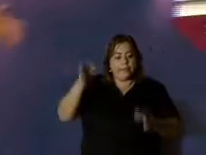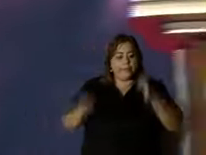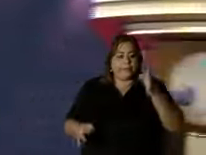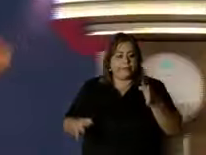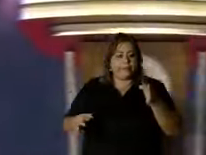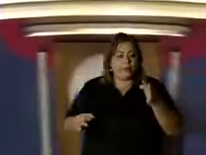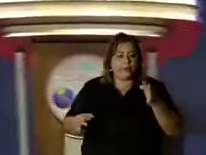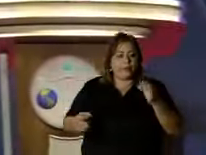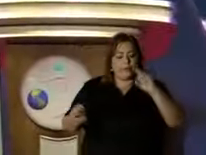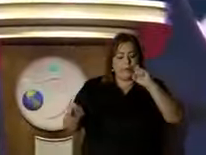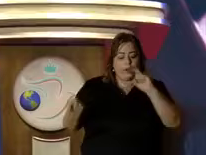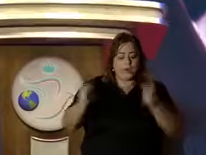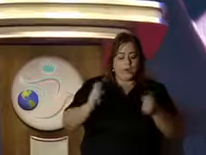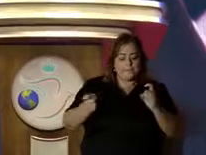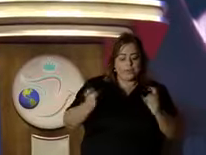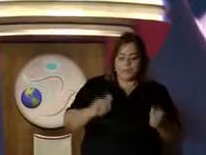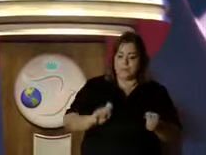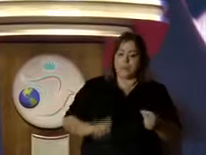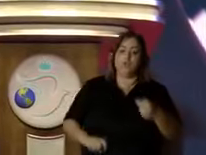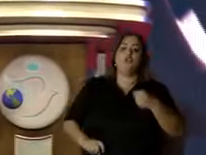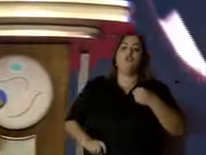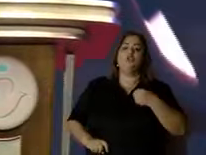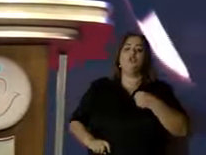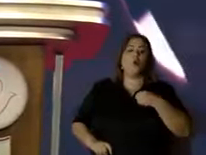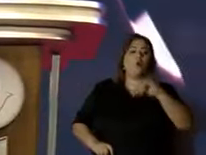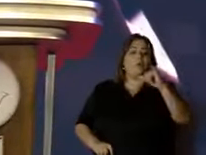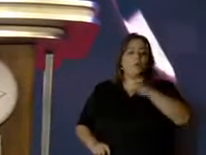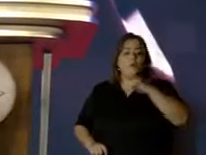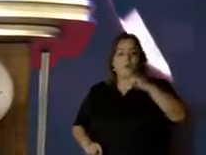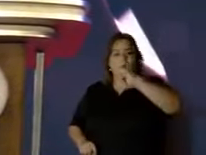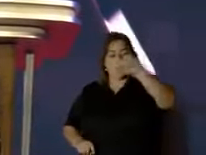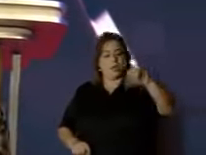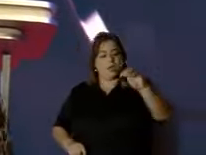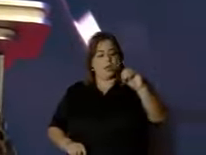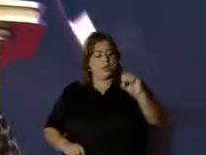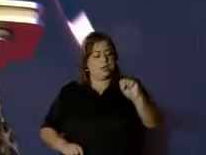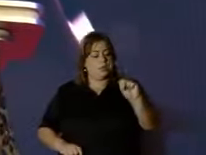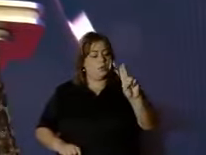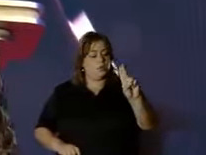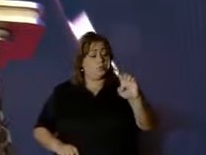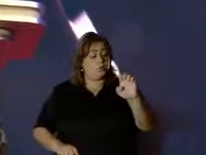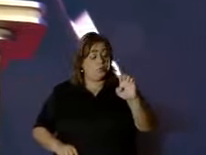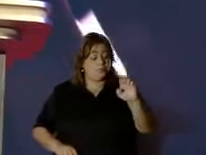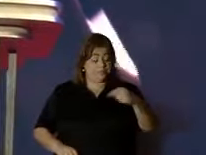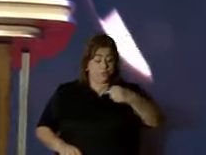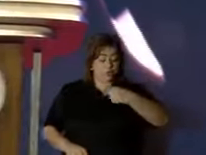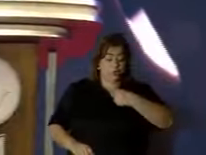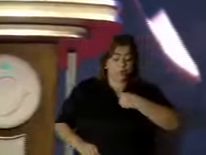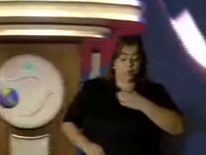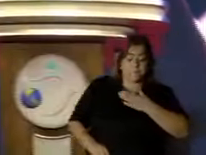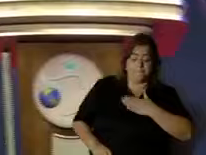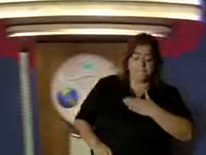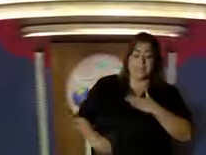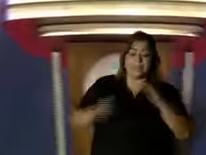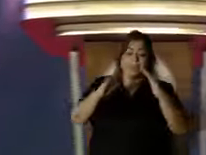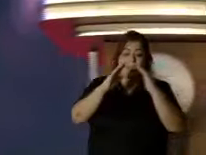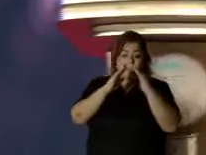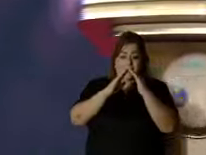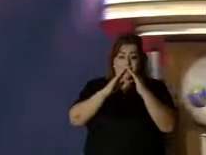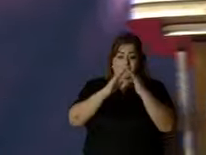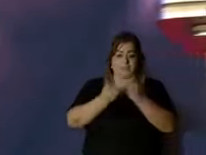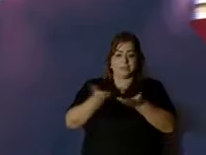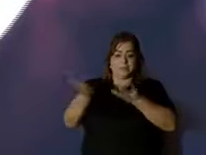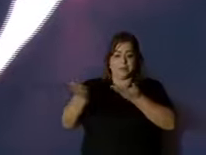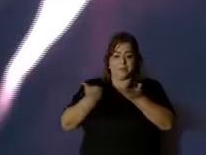vienen. No, yo me he propuesto, como hizo Josué: yo y mi casa serviremos a Jehová. Cuando